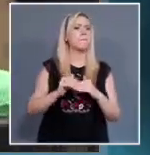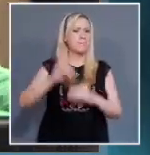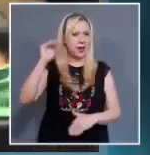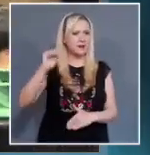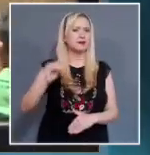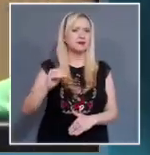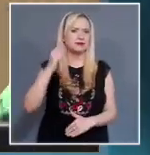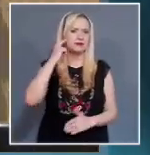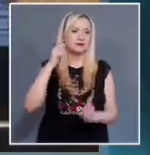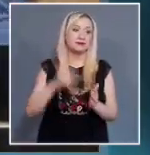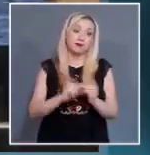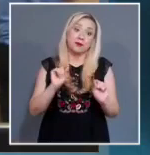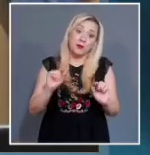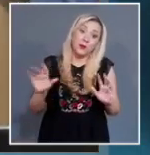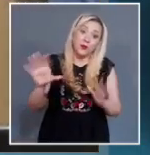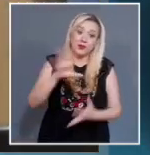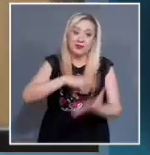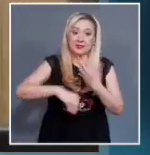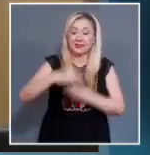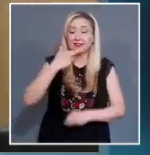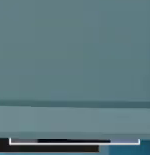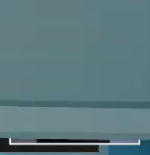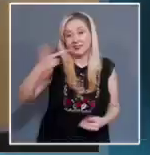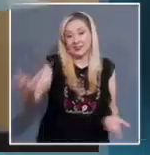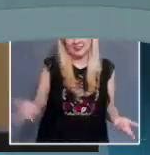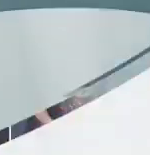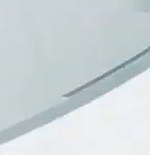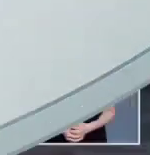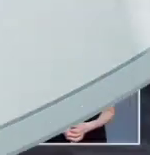de la Federación, Lilian Moreno.